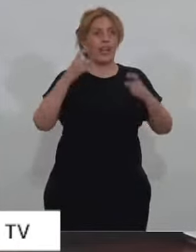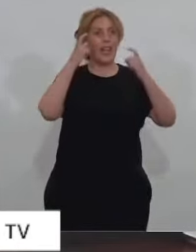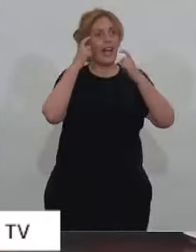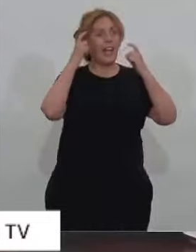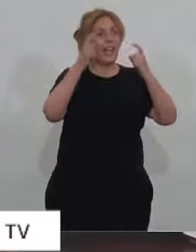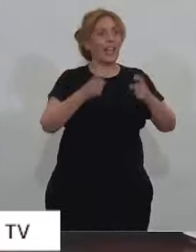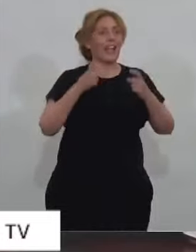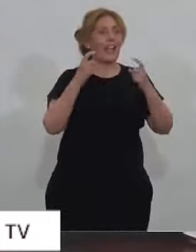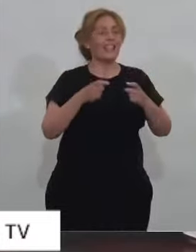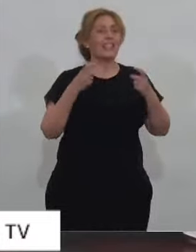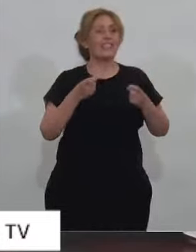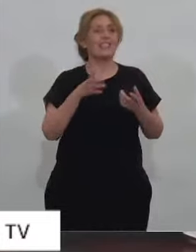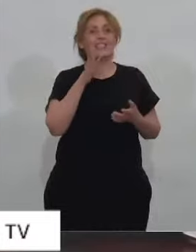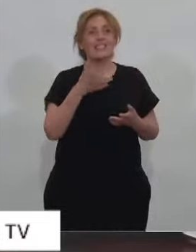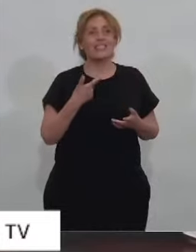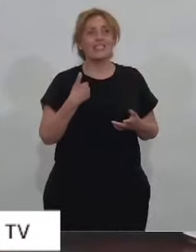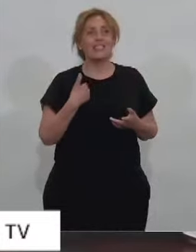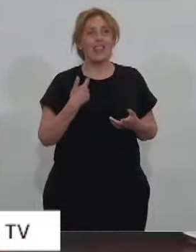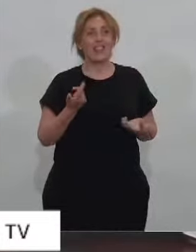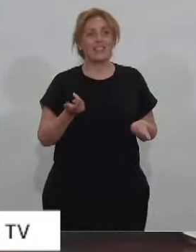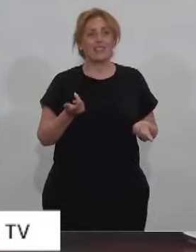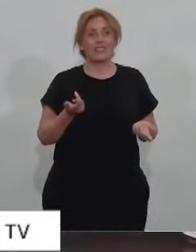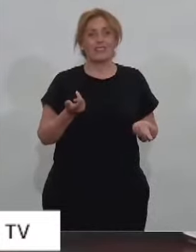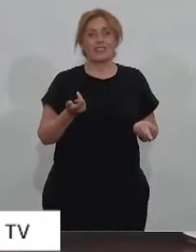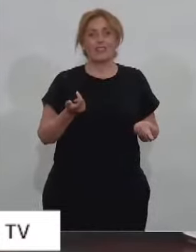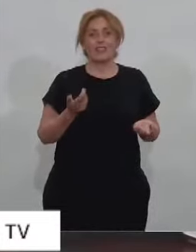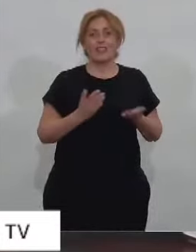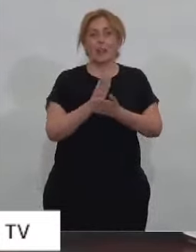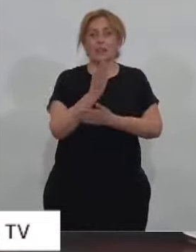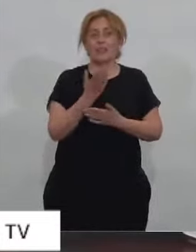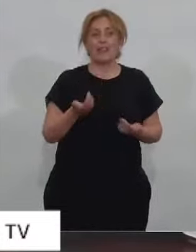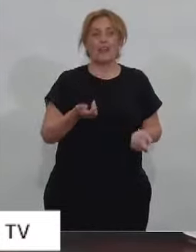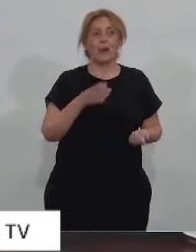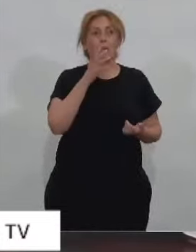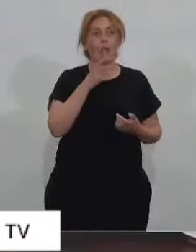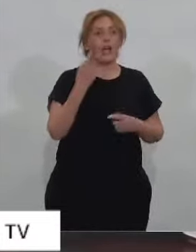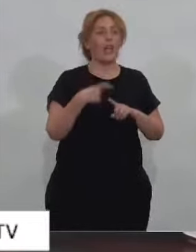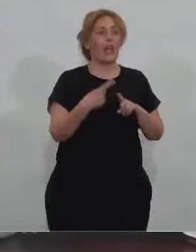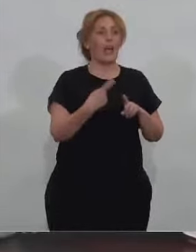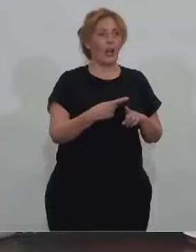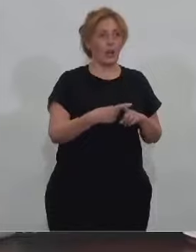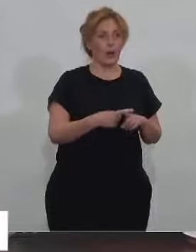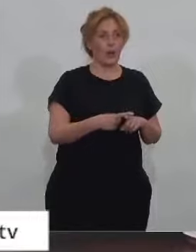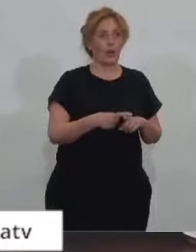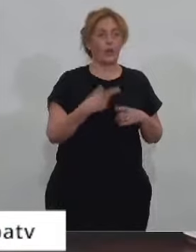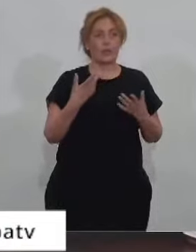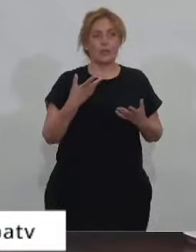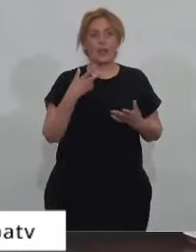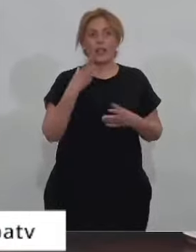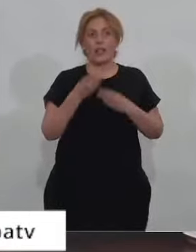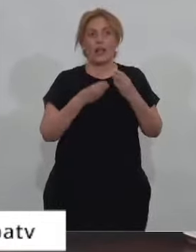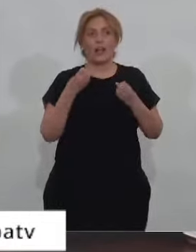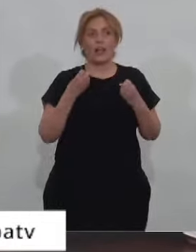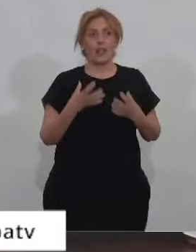hay cuestiones que no se pueden permitir y hay que ponerlas de relevancia. Y lo que ha hecho la diputada de personal no es de